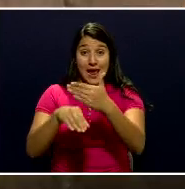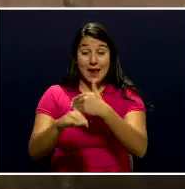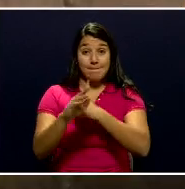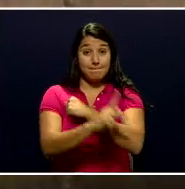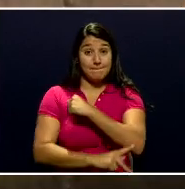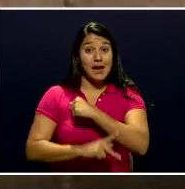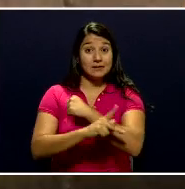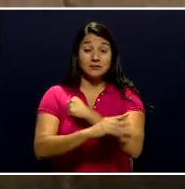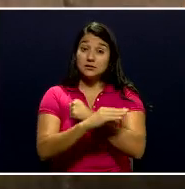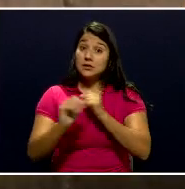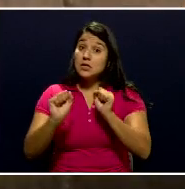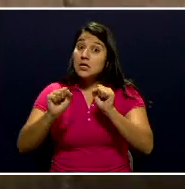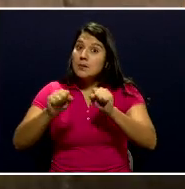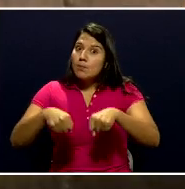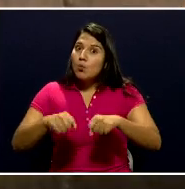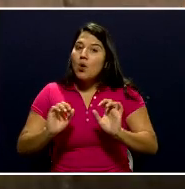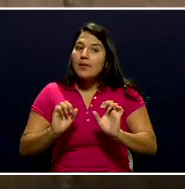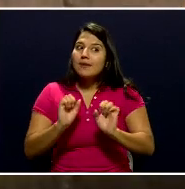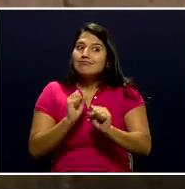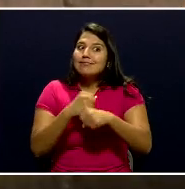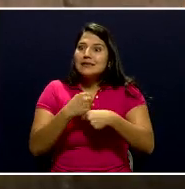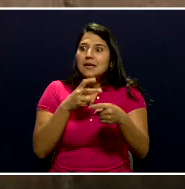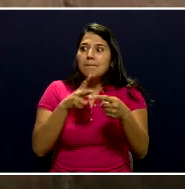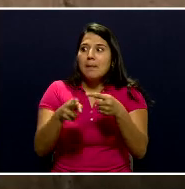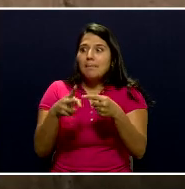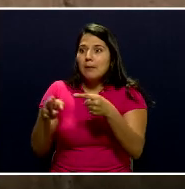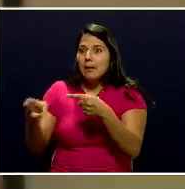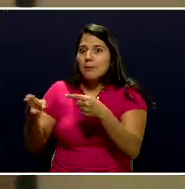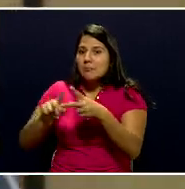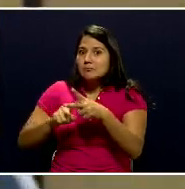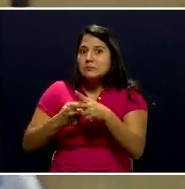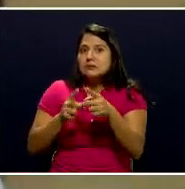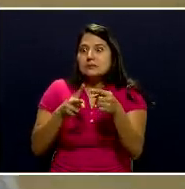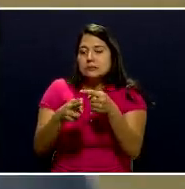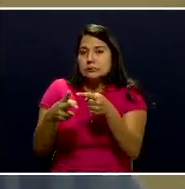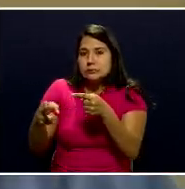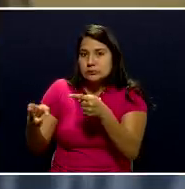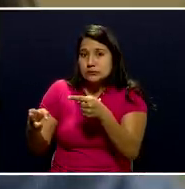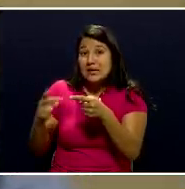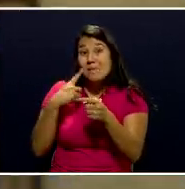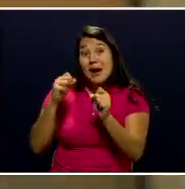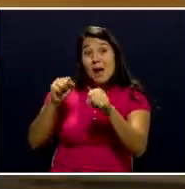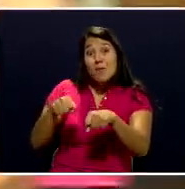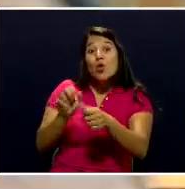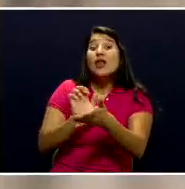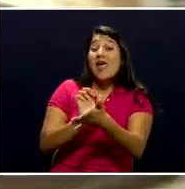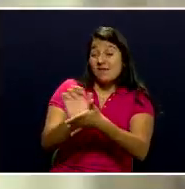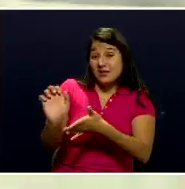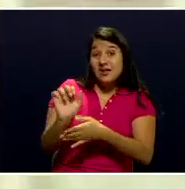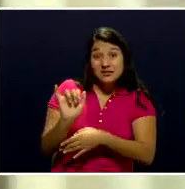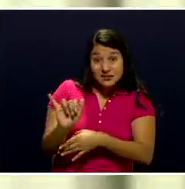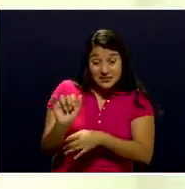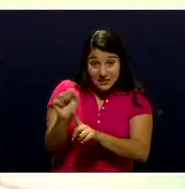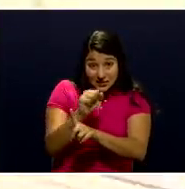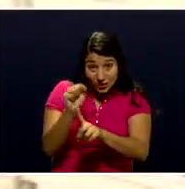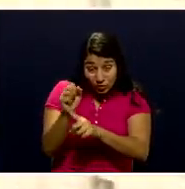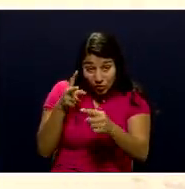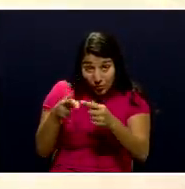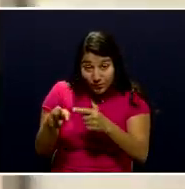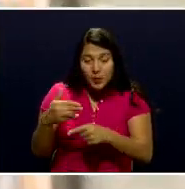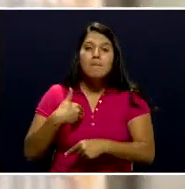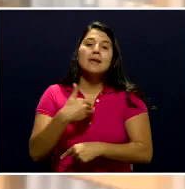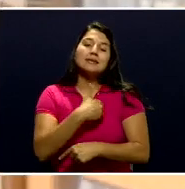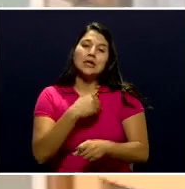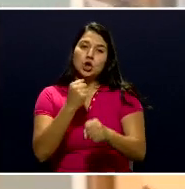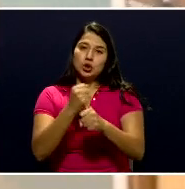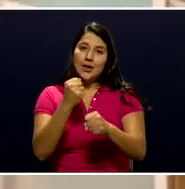podría desencadenar en una ola de despidos según el sector empresarial. Con el fin de evitar un aumento en el desempleo, el Ministerio de Trabajo